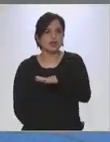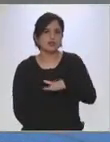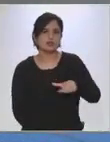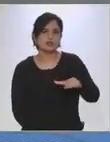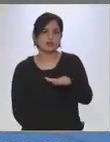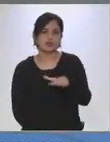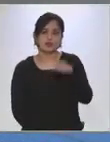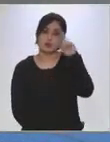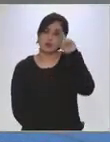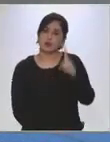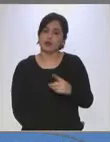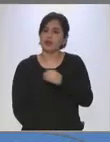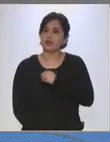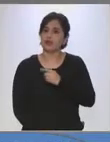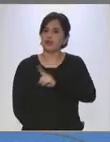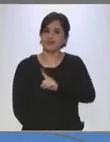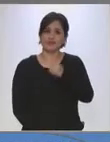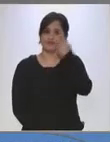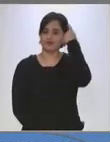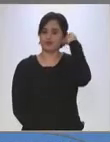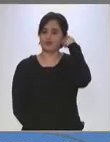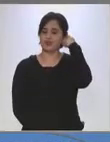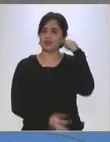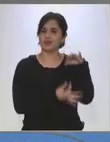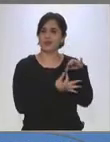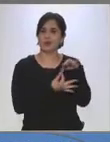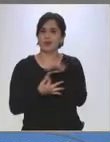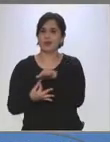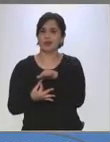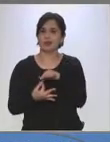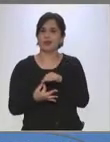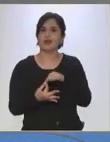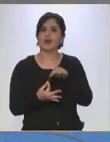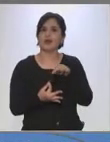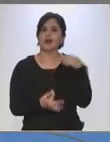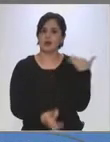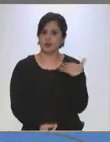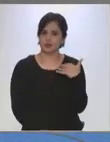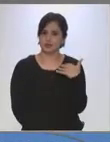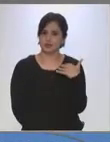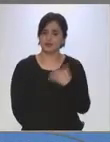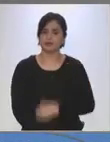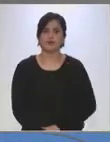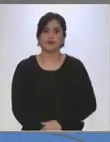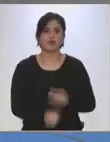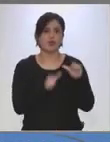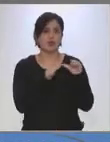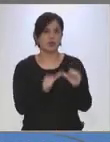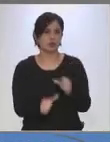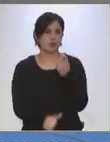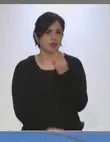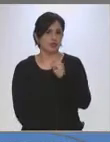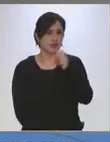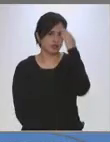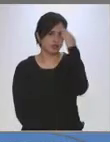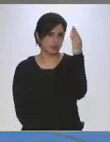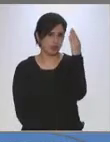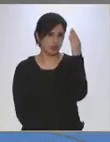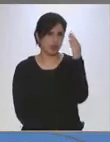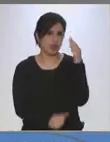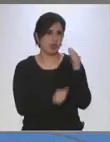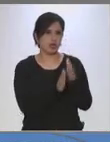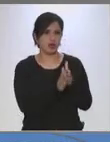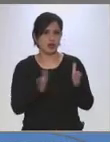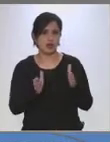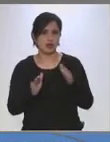lamentablemente no somos conscientes ni coherentes con esa premisa durante los 30 días de duración de los eventos olímpicos y